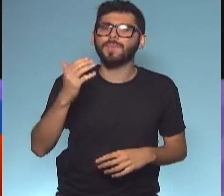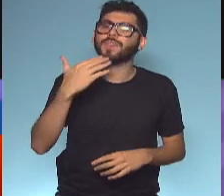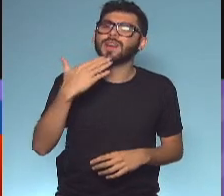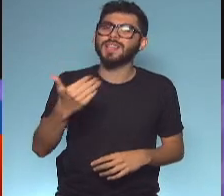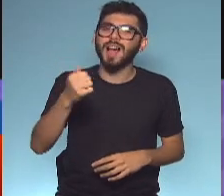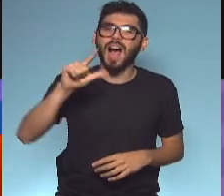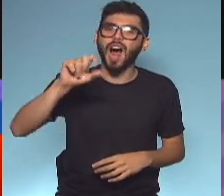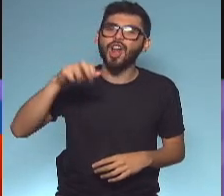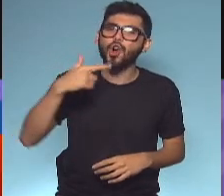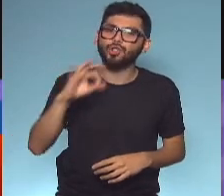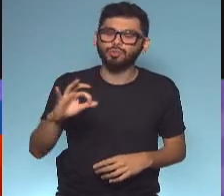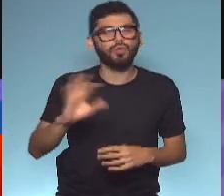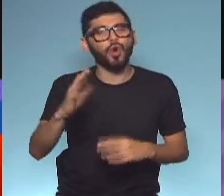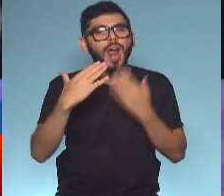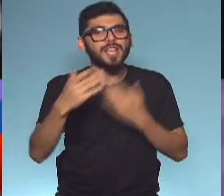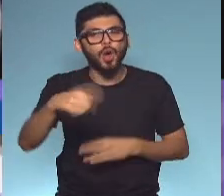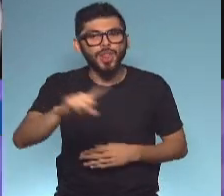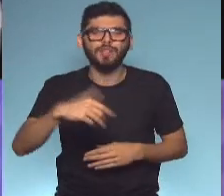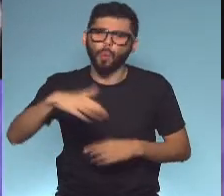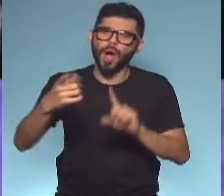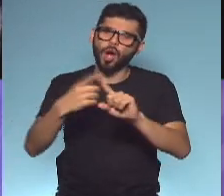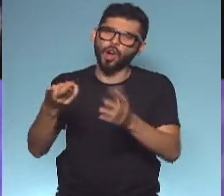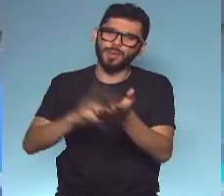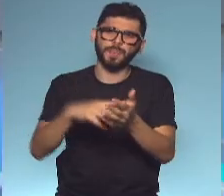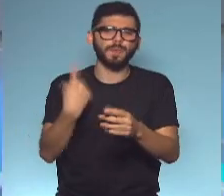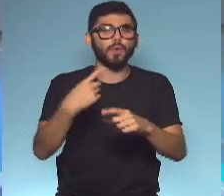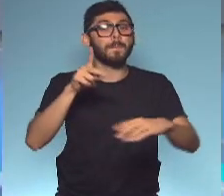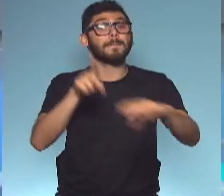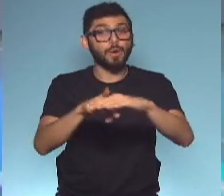gracias. No, gracias a ustedes. La seguiremos. Nosotros también vamos a seguir